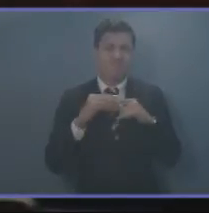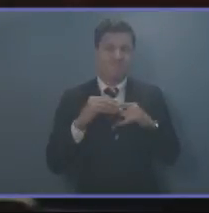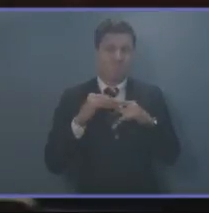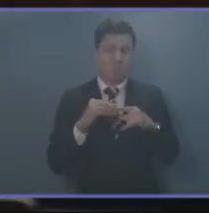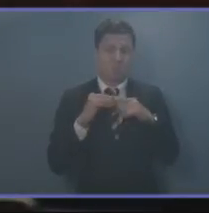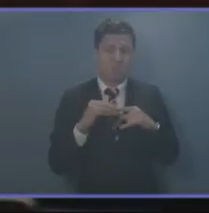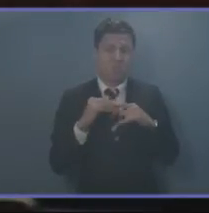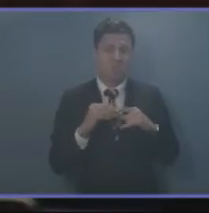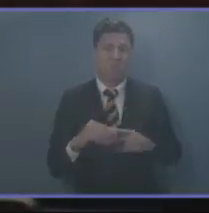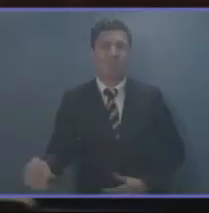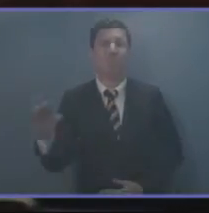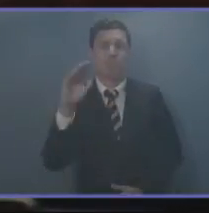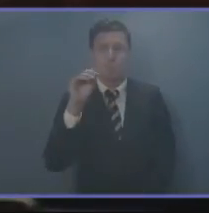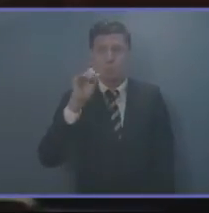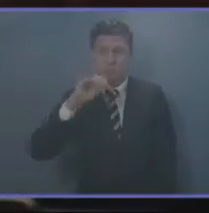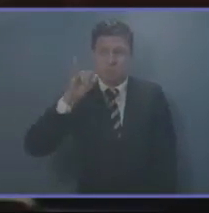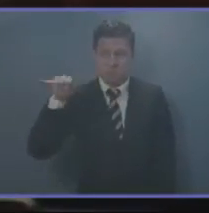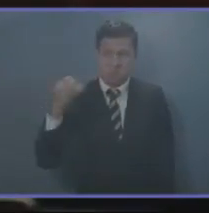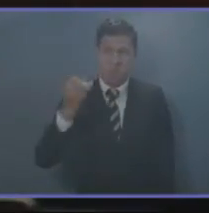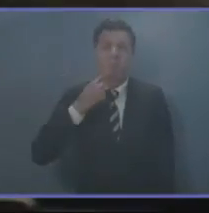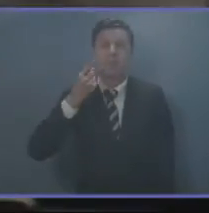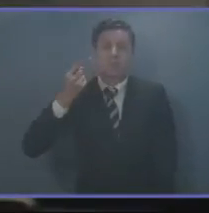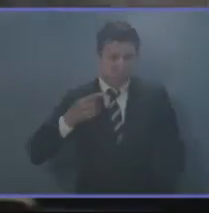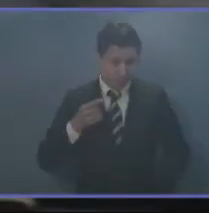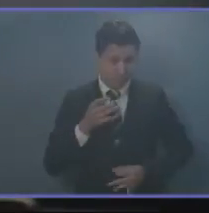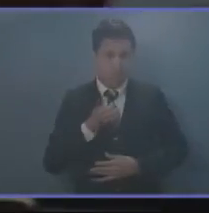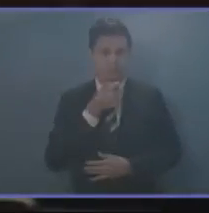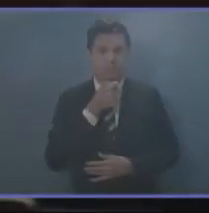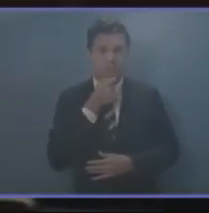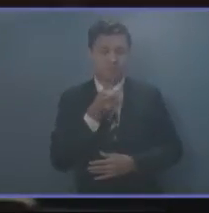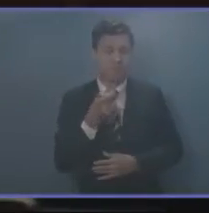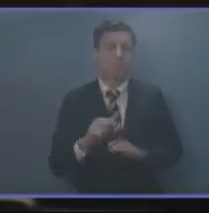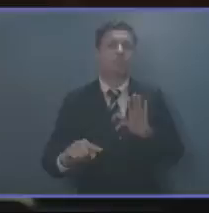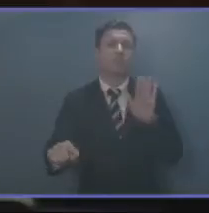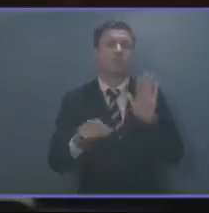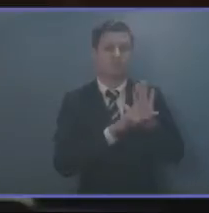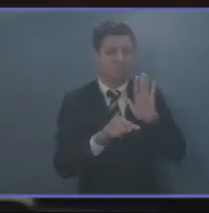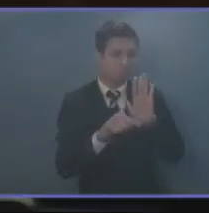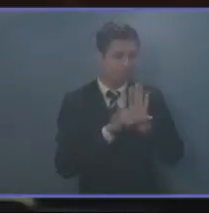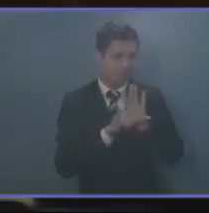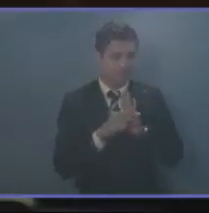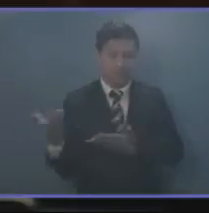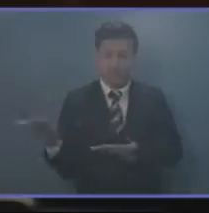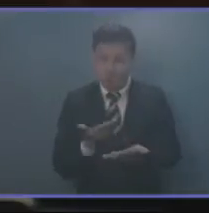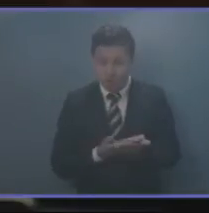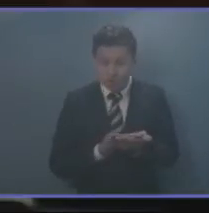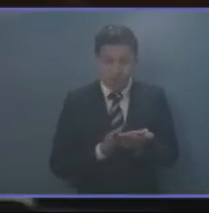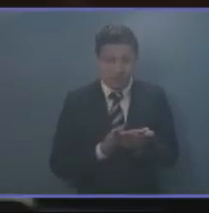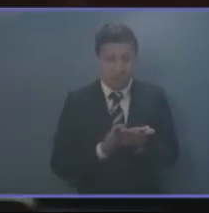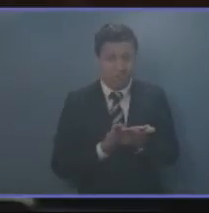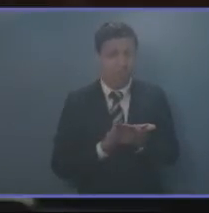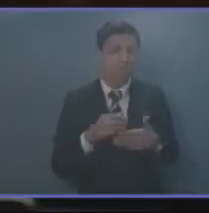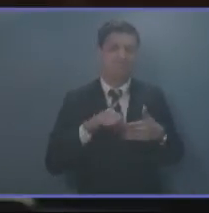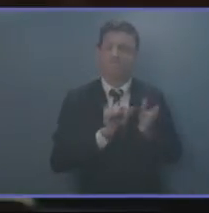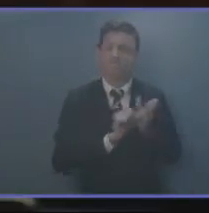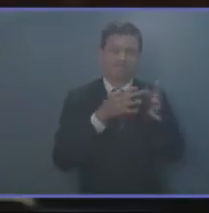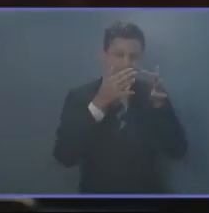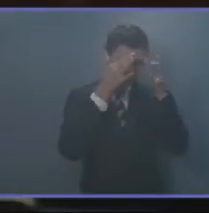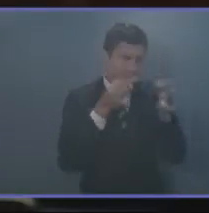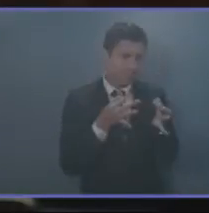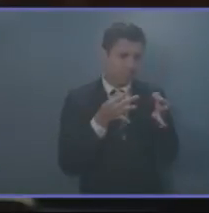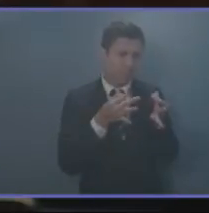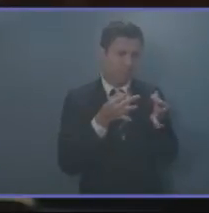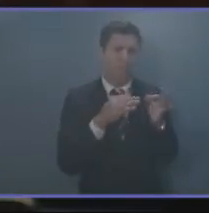Cursos de Gracia, la Corte Suprema de Justicia emite informe y dictamen desfavorable a la solicitud de indulto de la interna Reina Ofelia